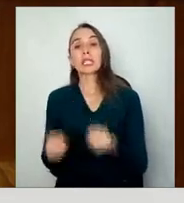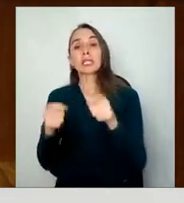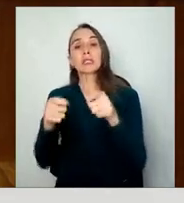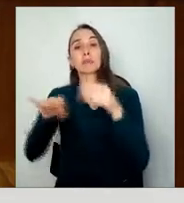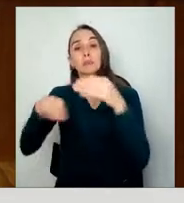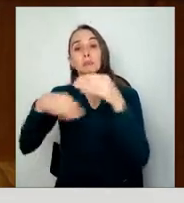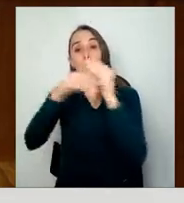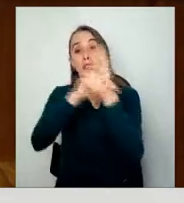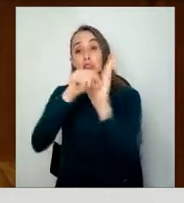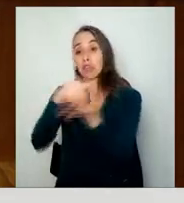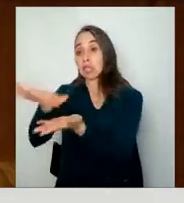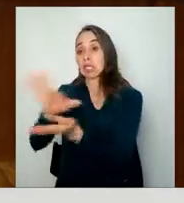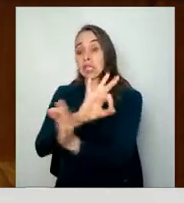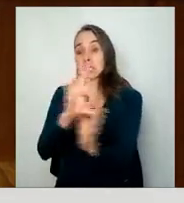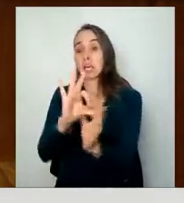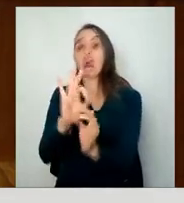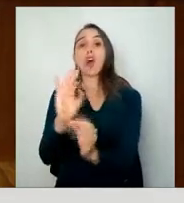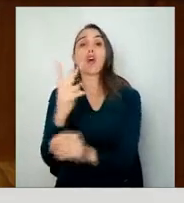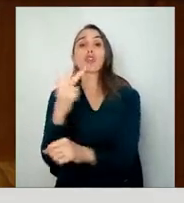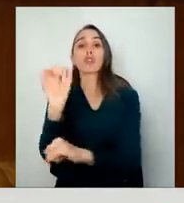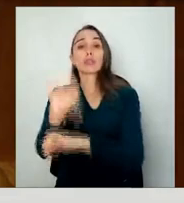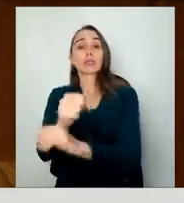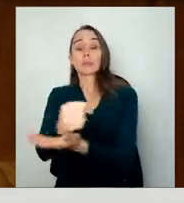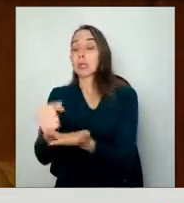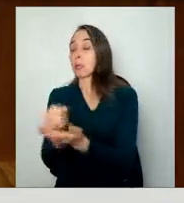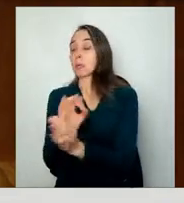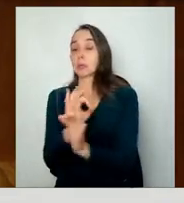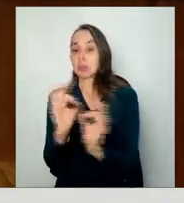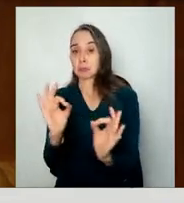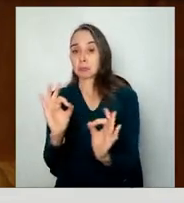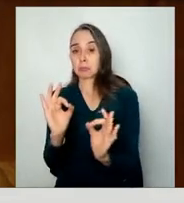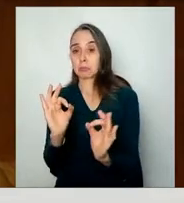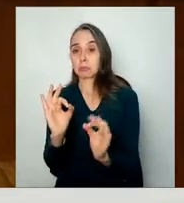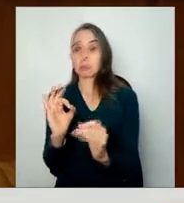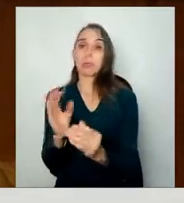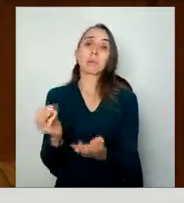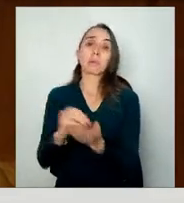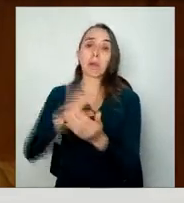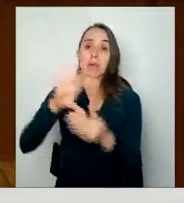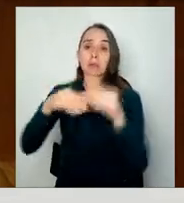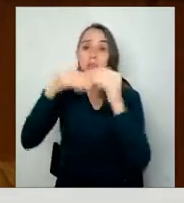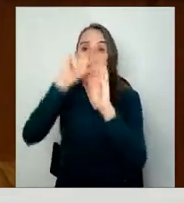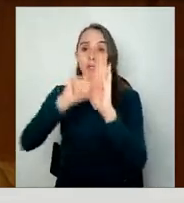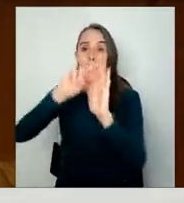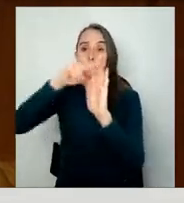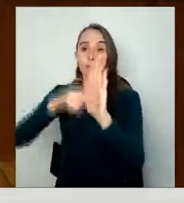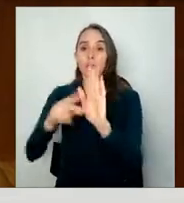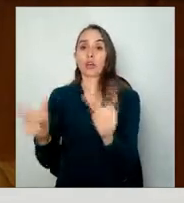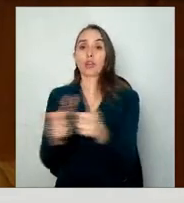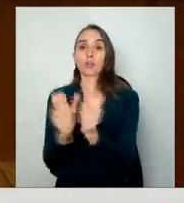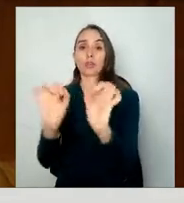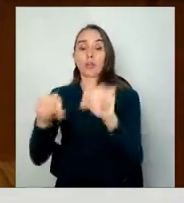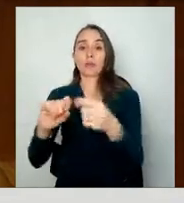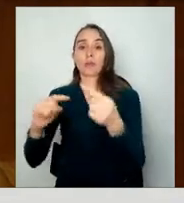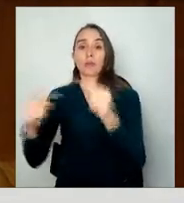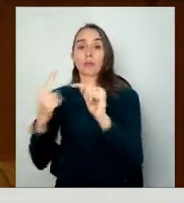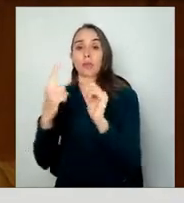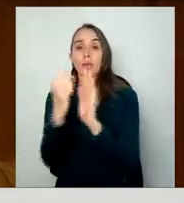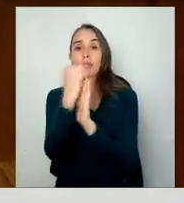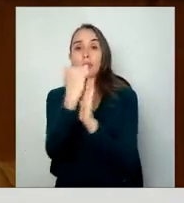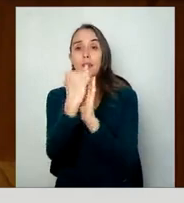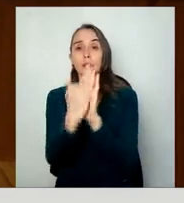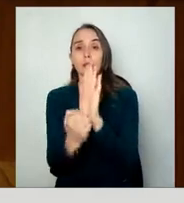declaradas inadmisibles mención de adiciones y enmiendas que la comisión aprobó en la discusión particular finalmente